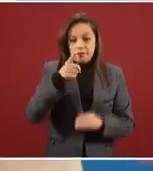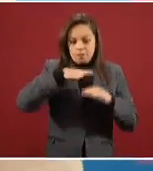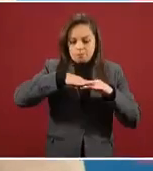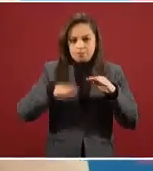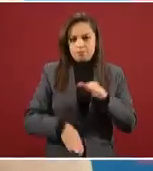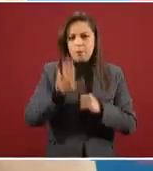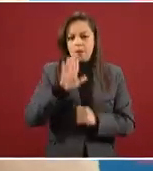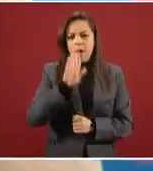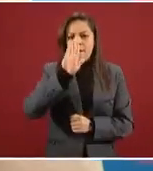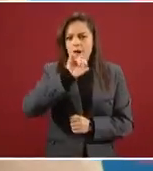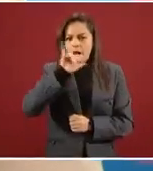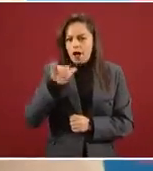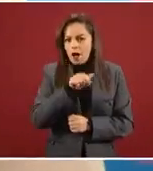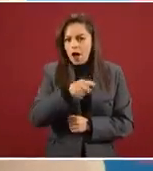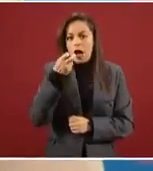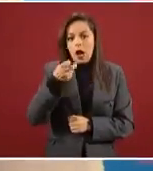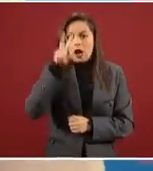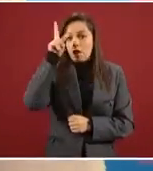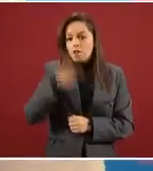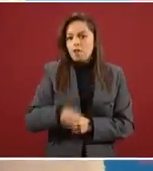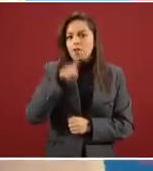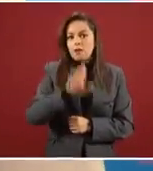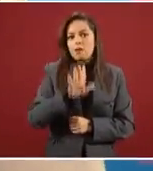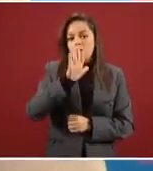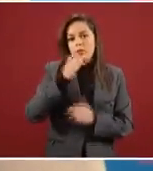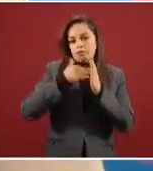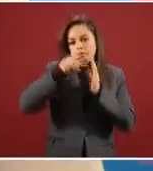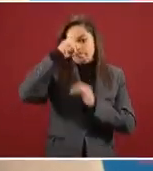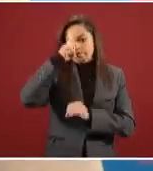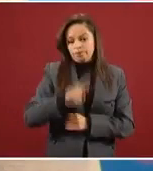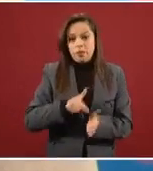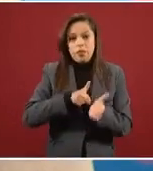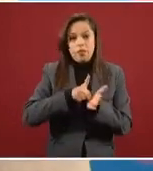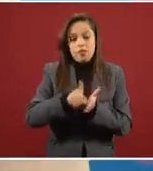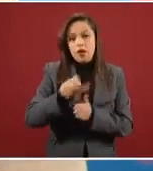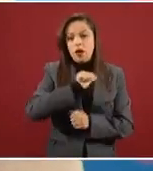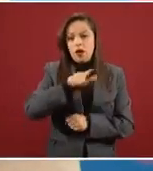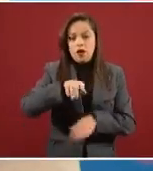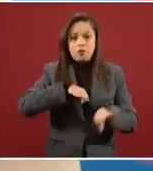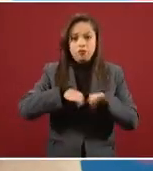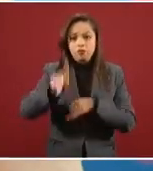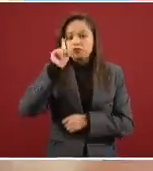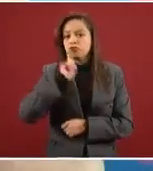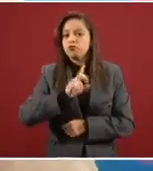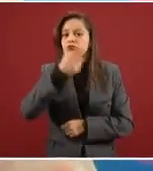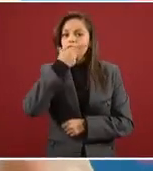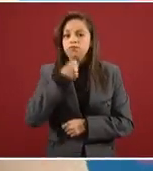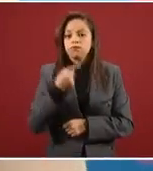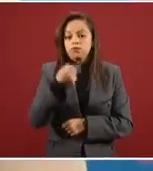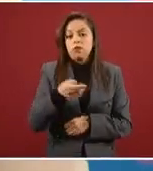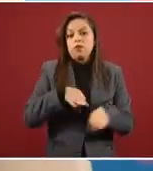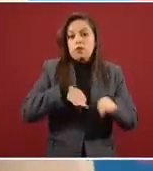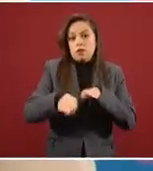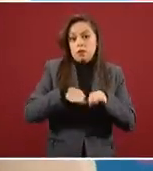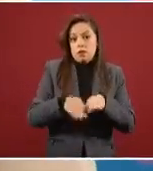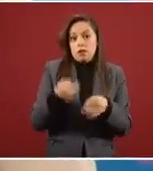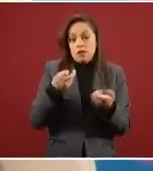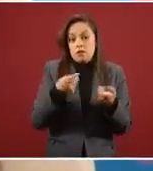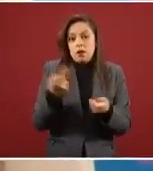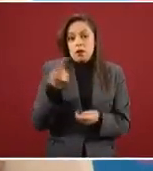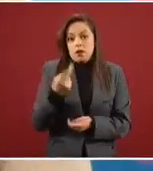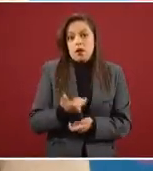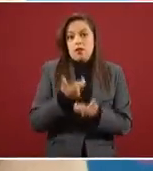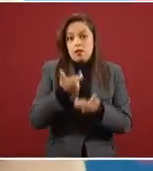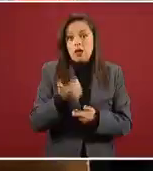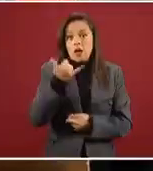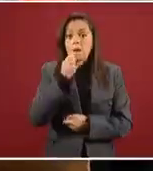violatorio absolutamente de los derechos laborales de las mujeres y hombres que viven de su trabajo y también de las leyes del